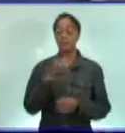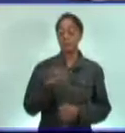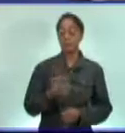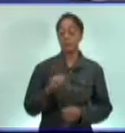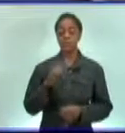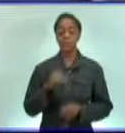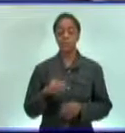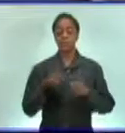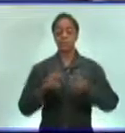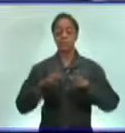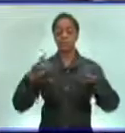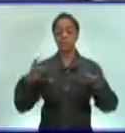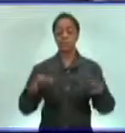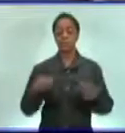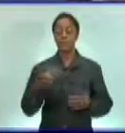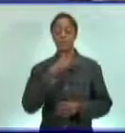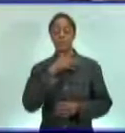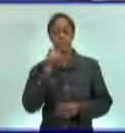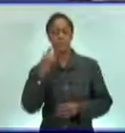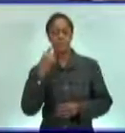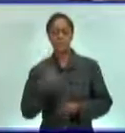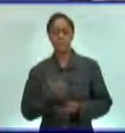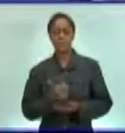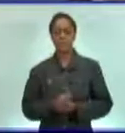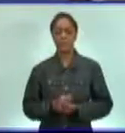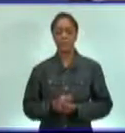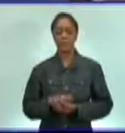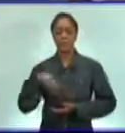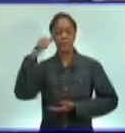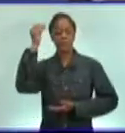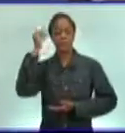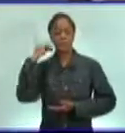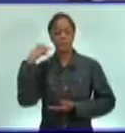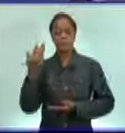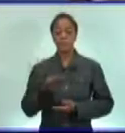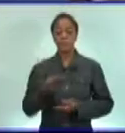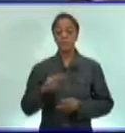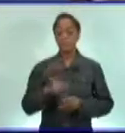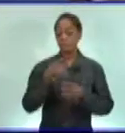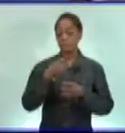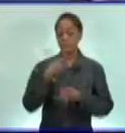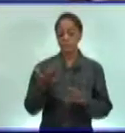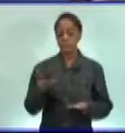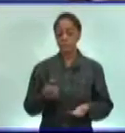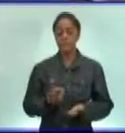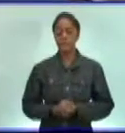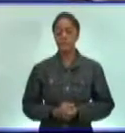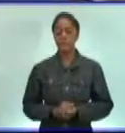las agrande para poderlas ver. ¿Saben ustedes cuál es este instrumento?